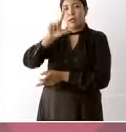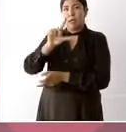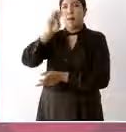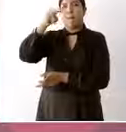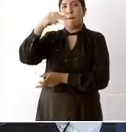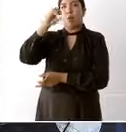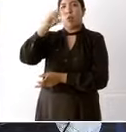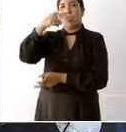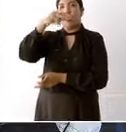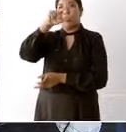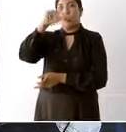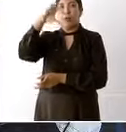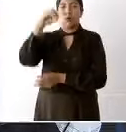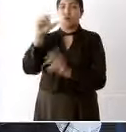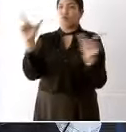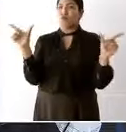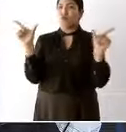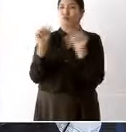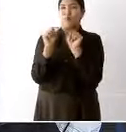gracias.